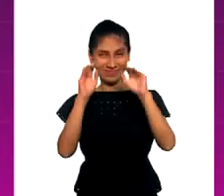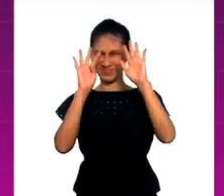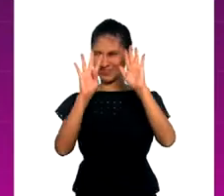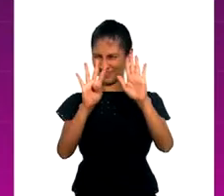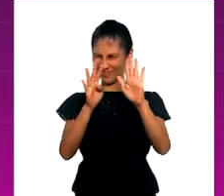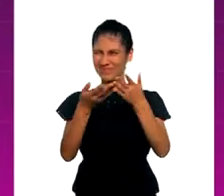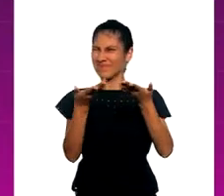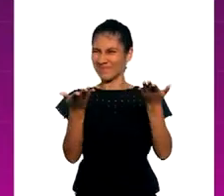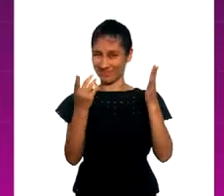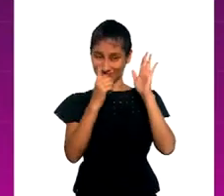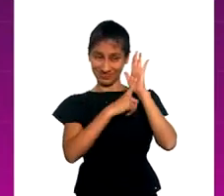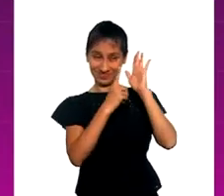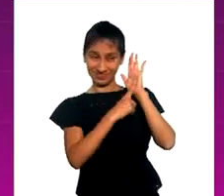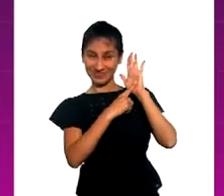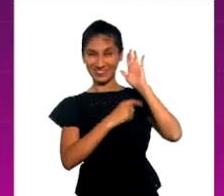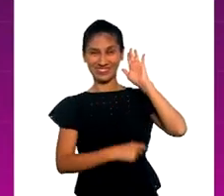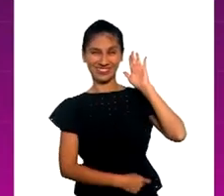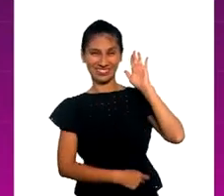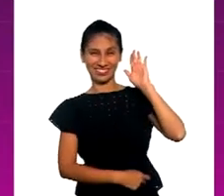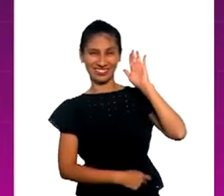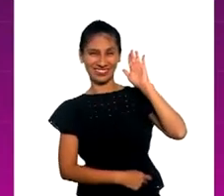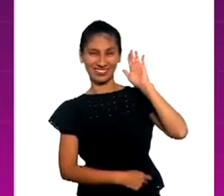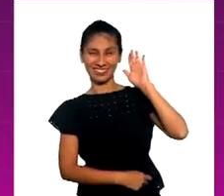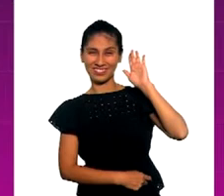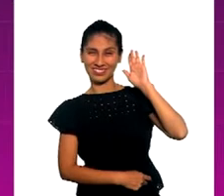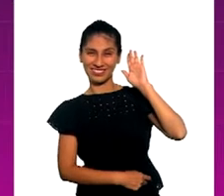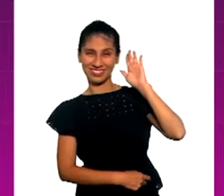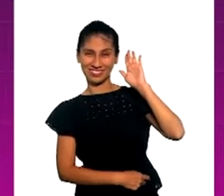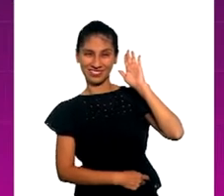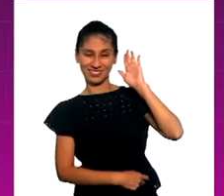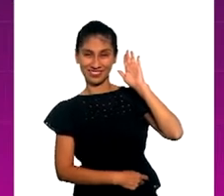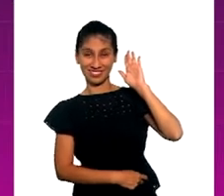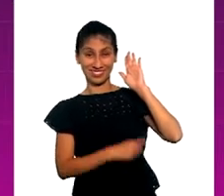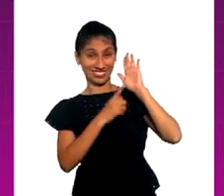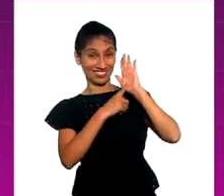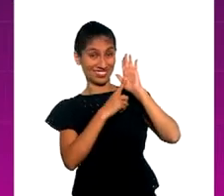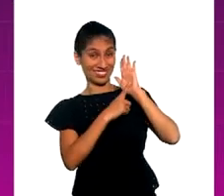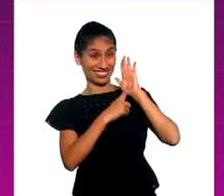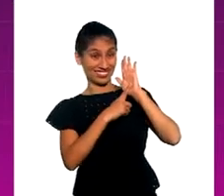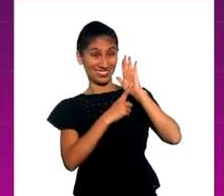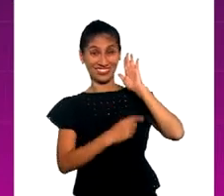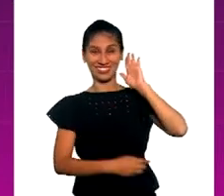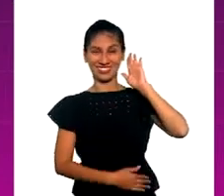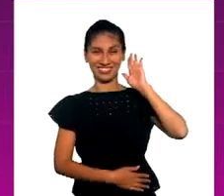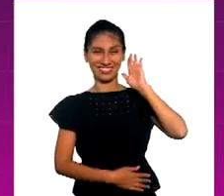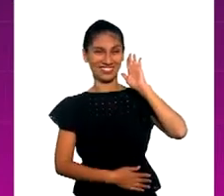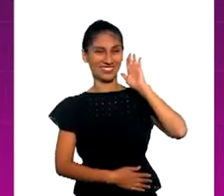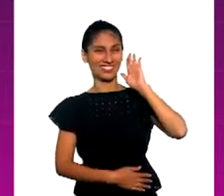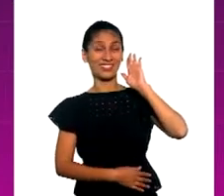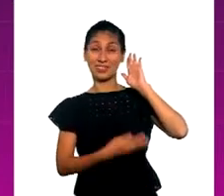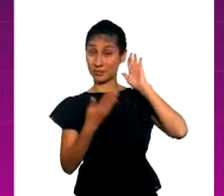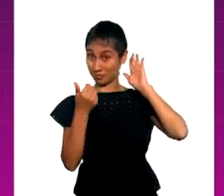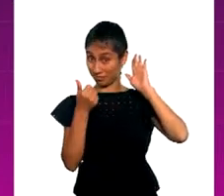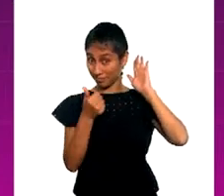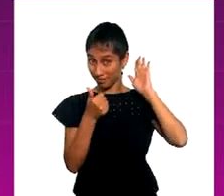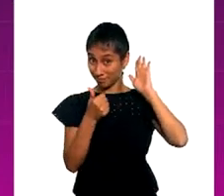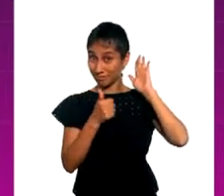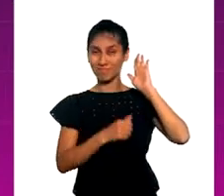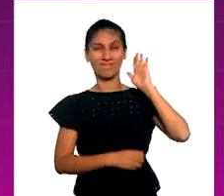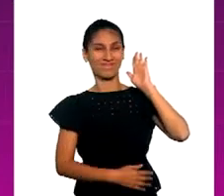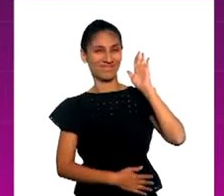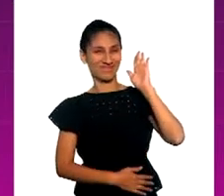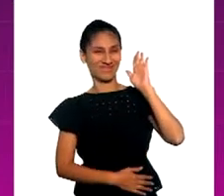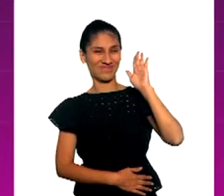9 dale la vuelta al cuadrado y dobla hacia arriba la otra solapa hasta formar un triángulo